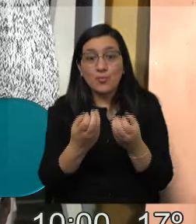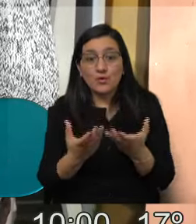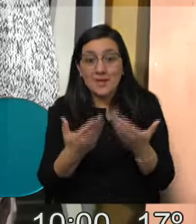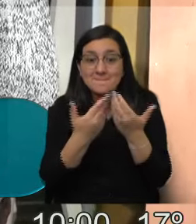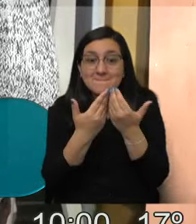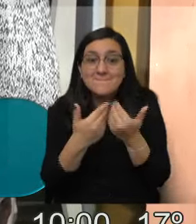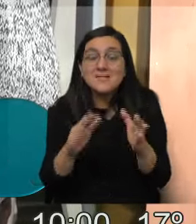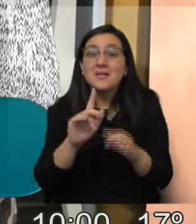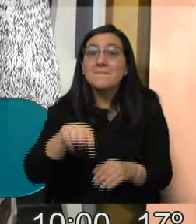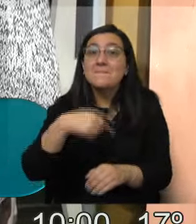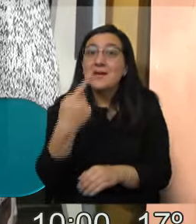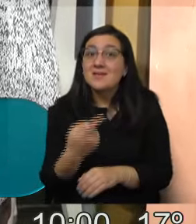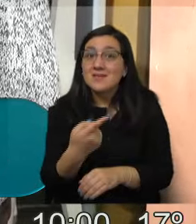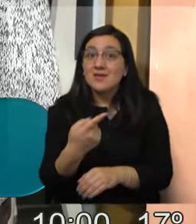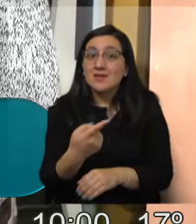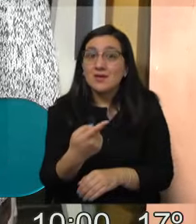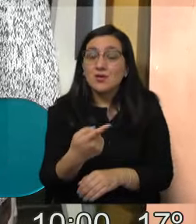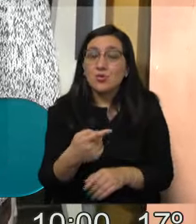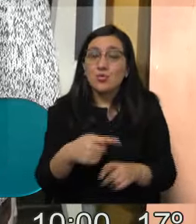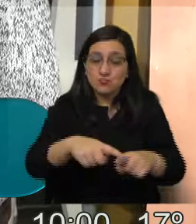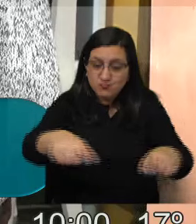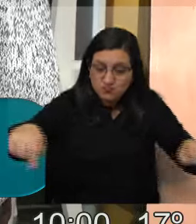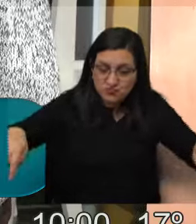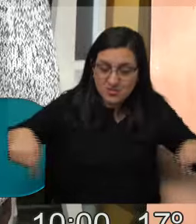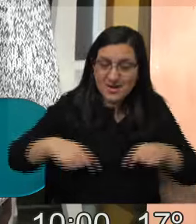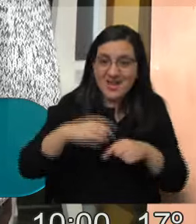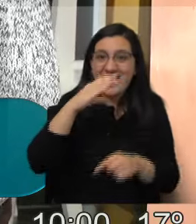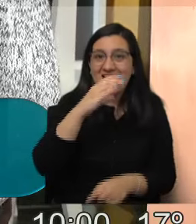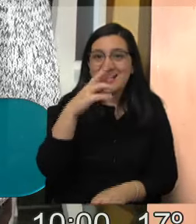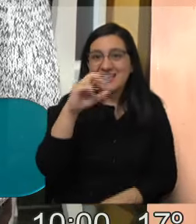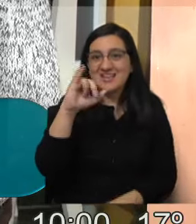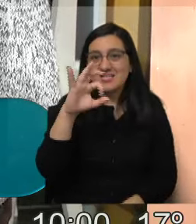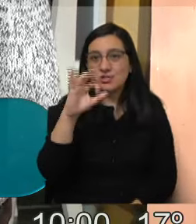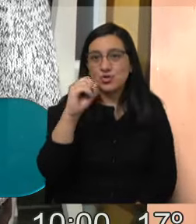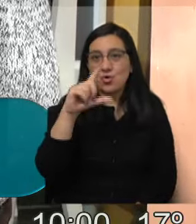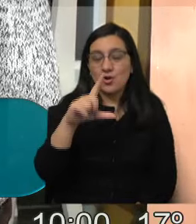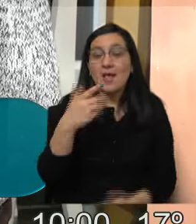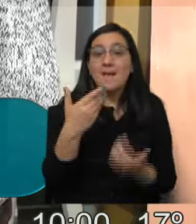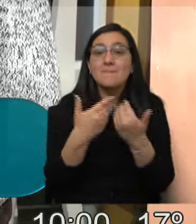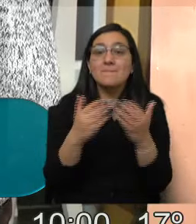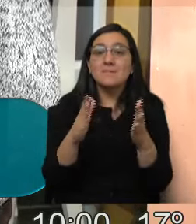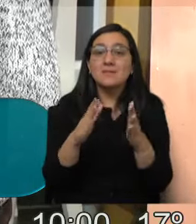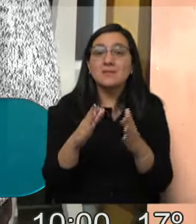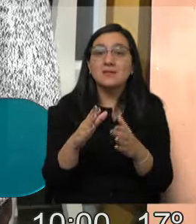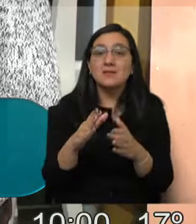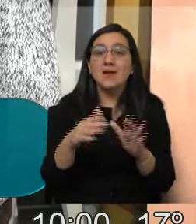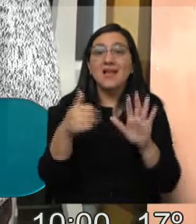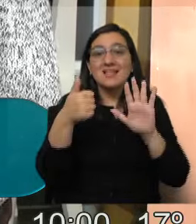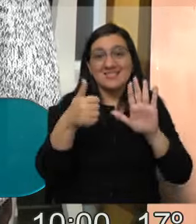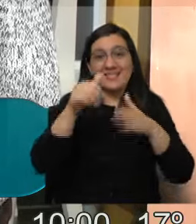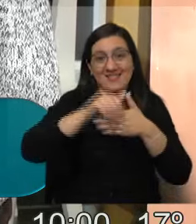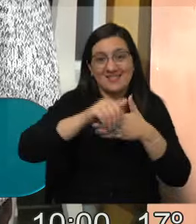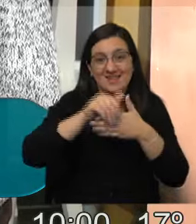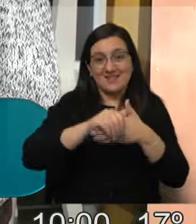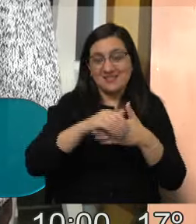empieza mañana mismo con una mesa redonda en Crisol a las 19 horas, comienza 18, lo hablamos recién, Chela, y ya